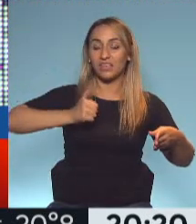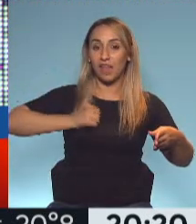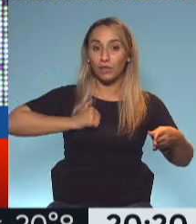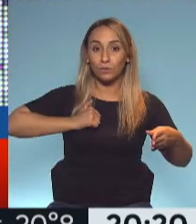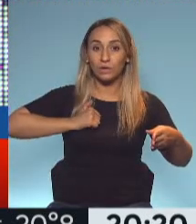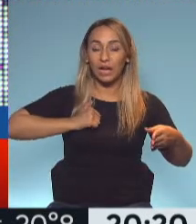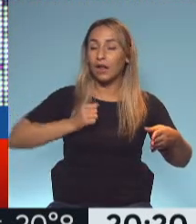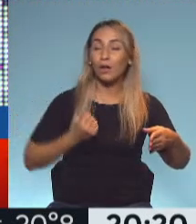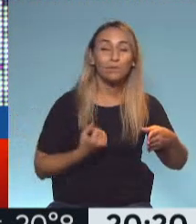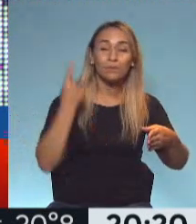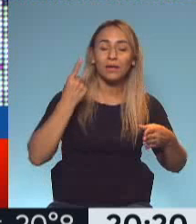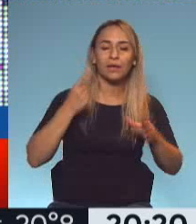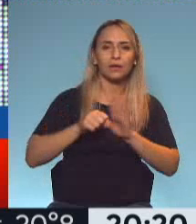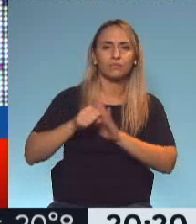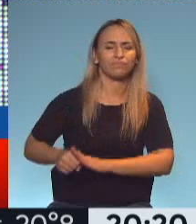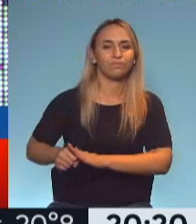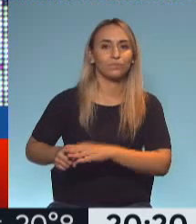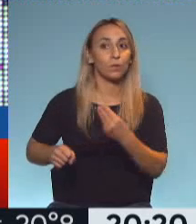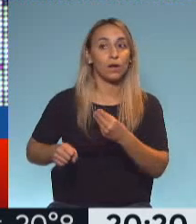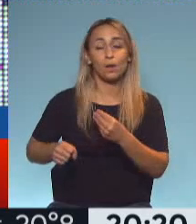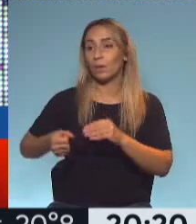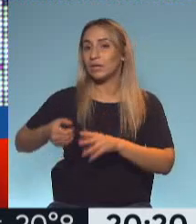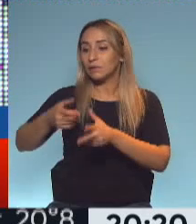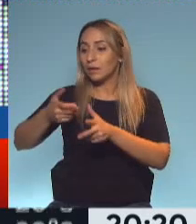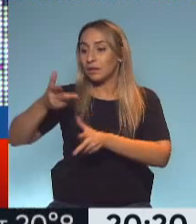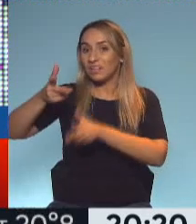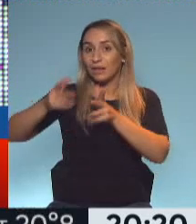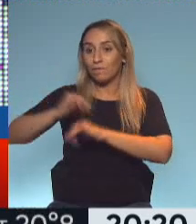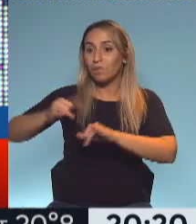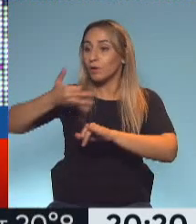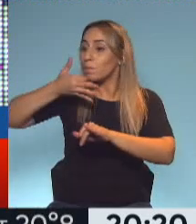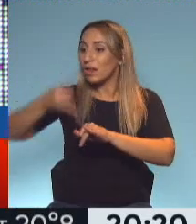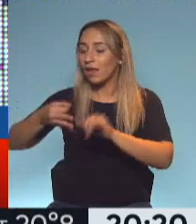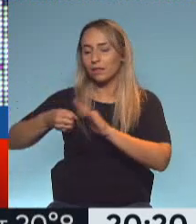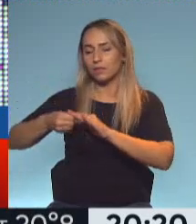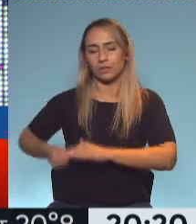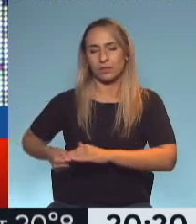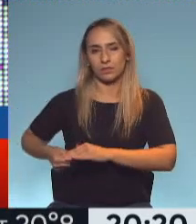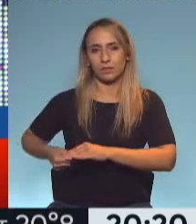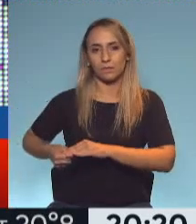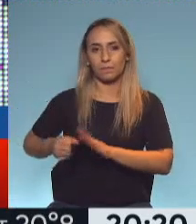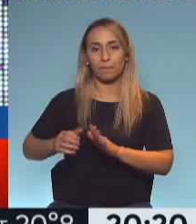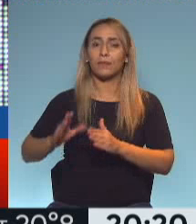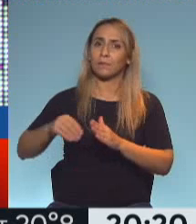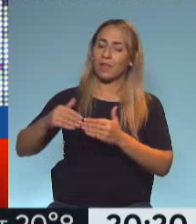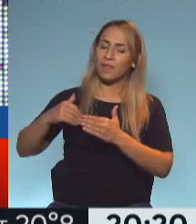verdad. Y todo el montaje que se produjo en cuanto a, no solamente en ese momento, sino lo que